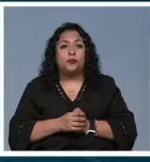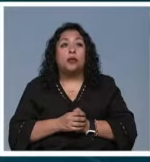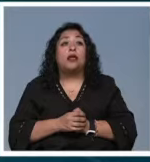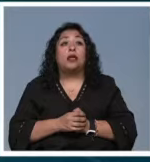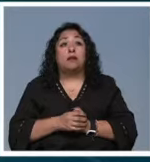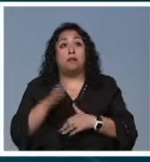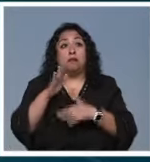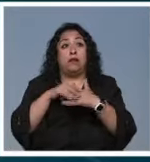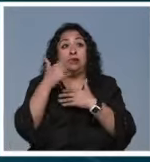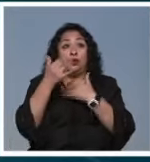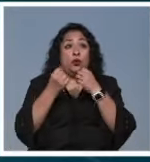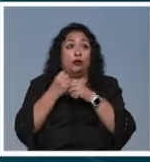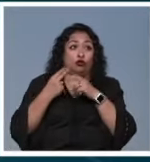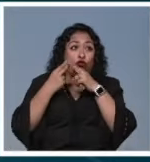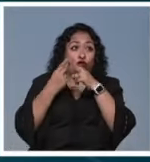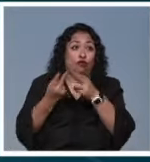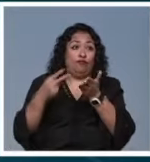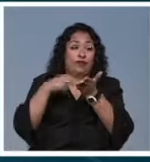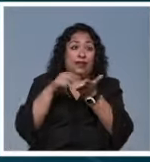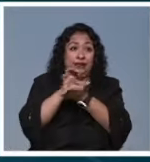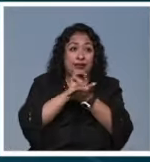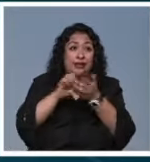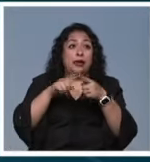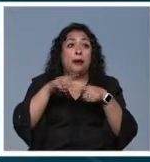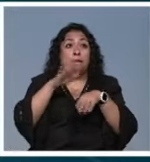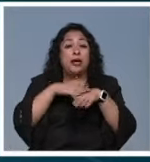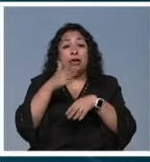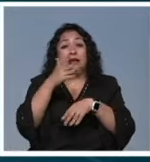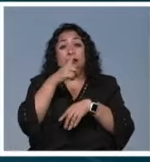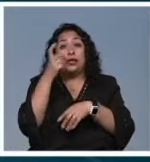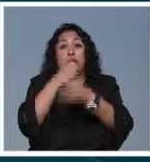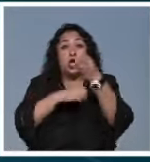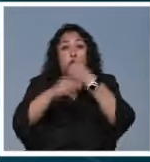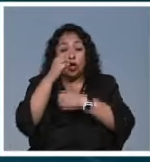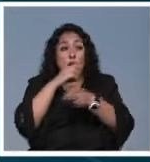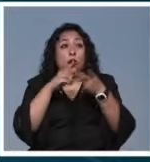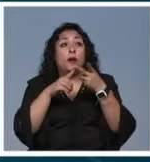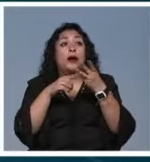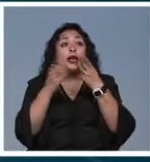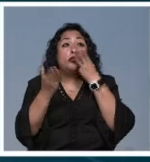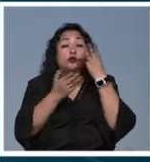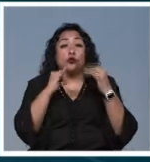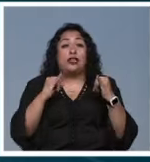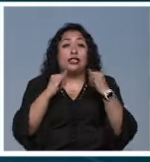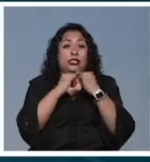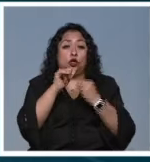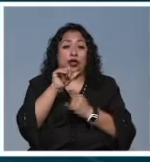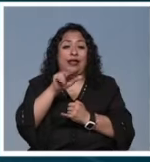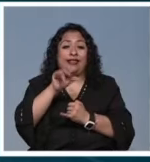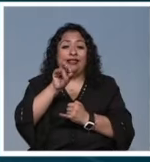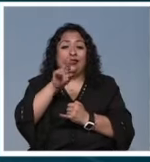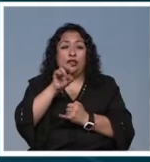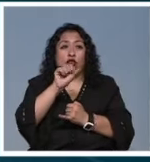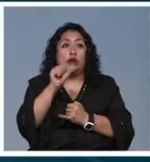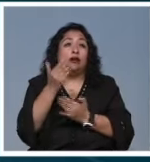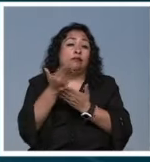Son más de 50 años en los escenarios, más de 100 puestas en escenas. Estudió en el Instituto Andrés Soler en aquel